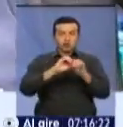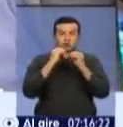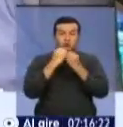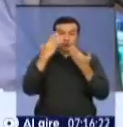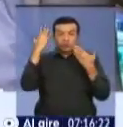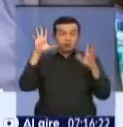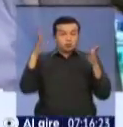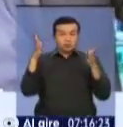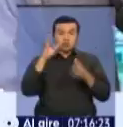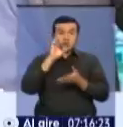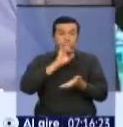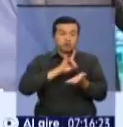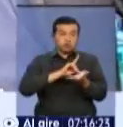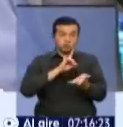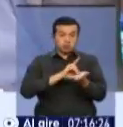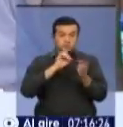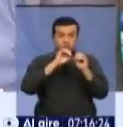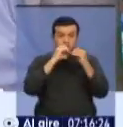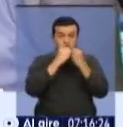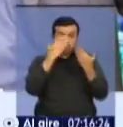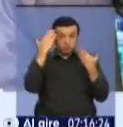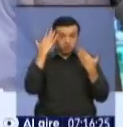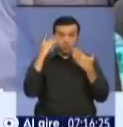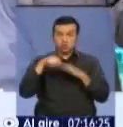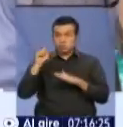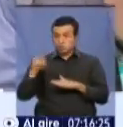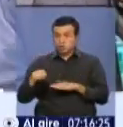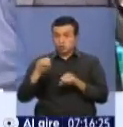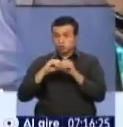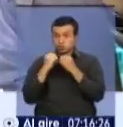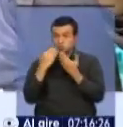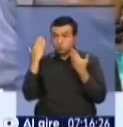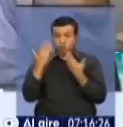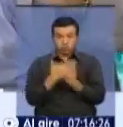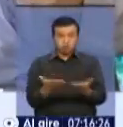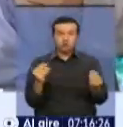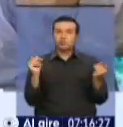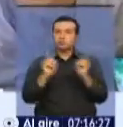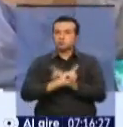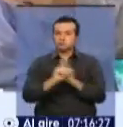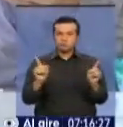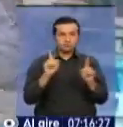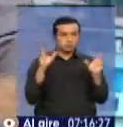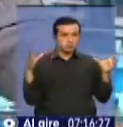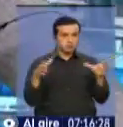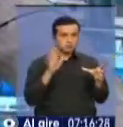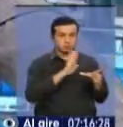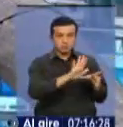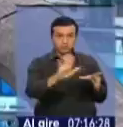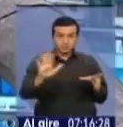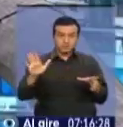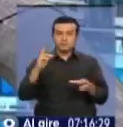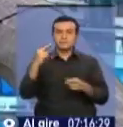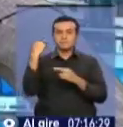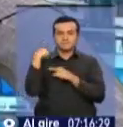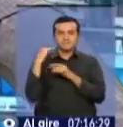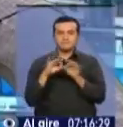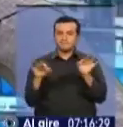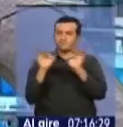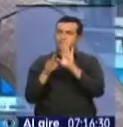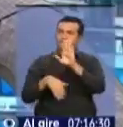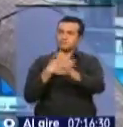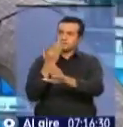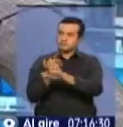políticos, los médicos no son partidos políticos, los abogados tampoco. Es decir, esos movimientos de ciudadanía son los que deben proponer